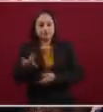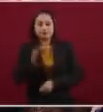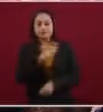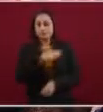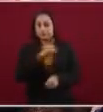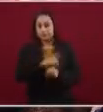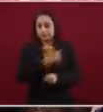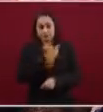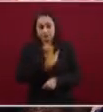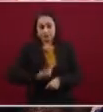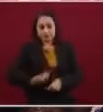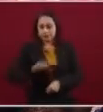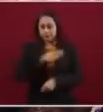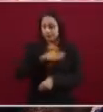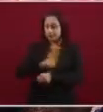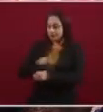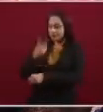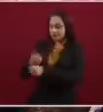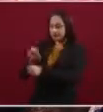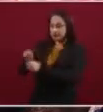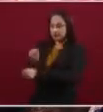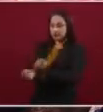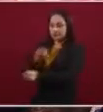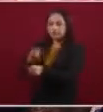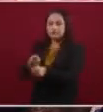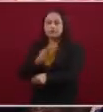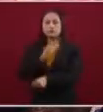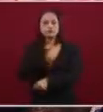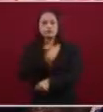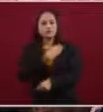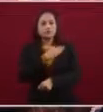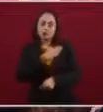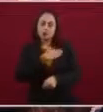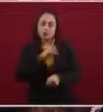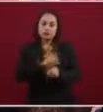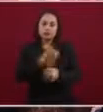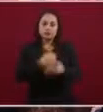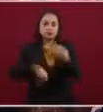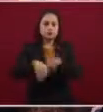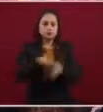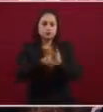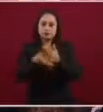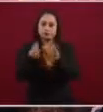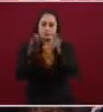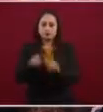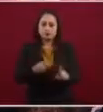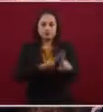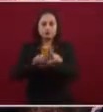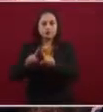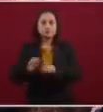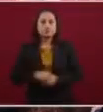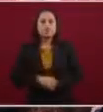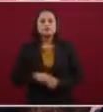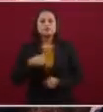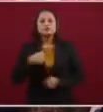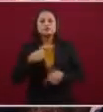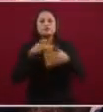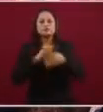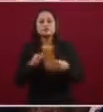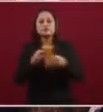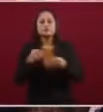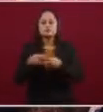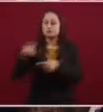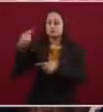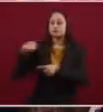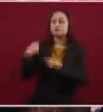presidente subsecretarios comisionado prensa muy buenos días a todos voy a presentar los avances que hemos tenido